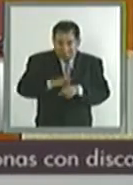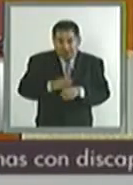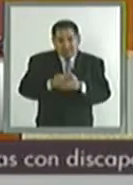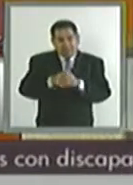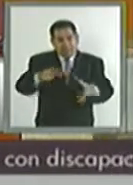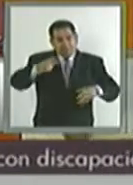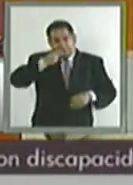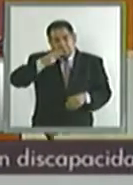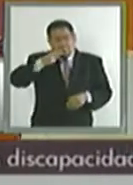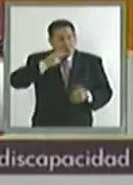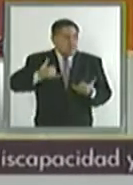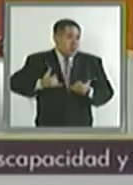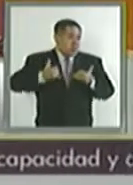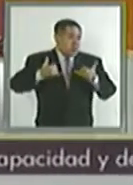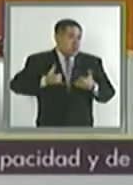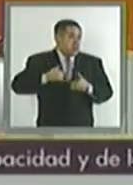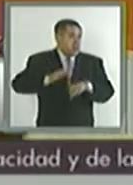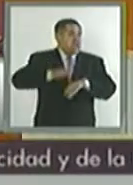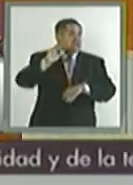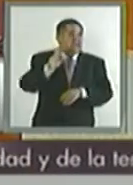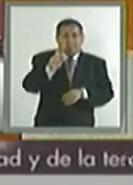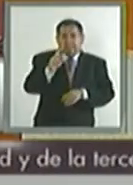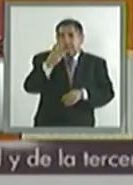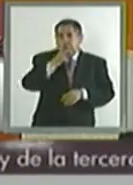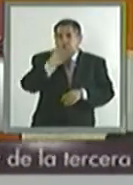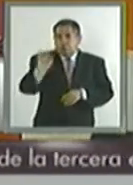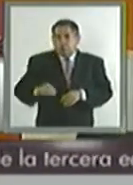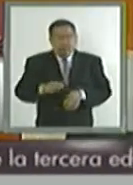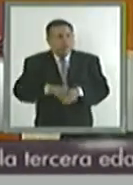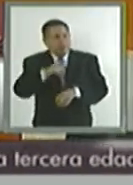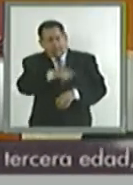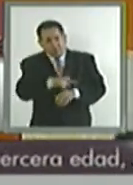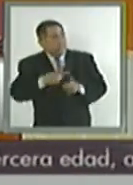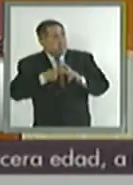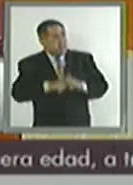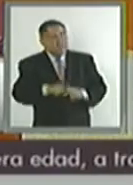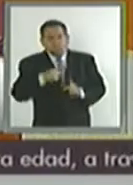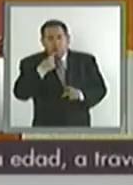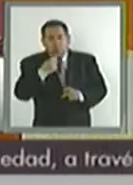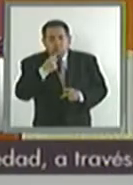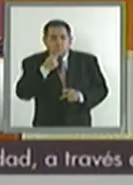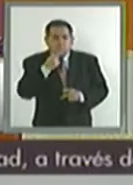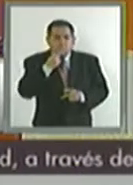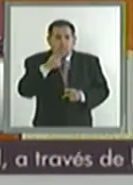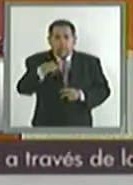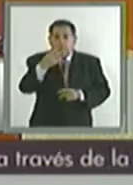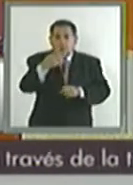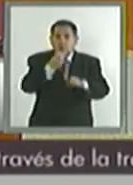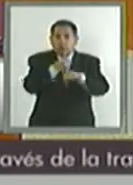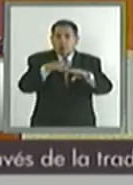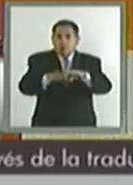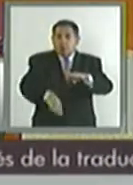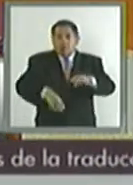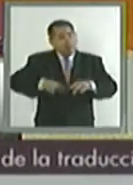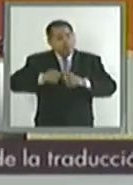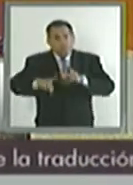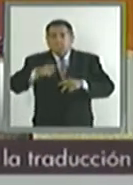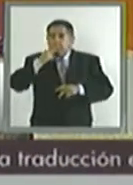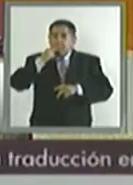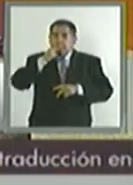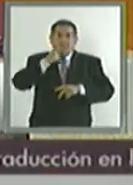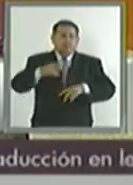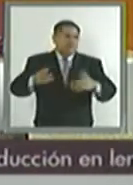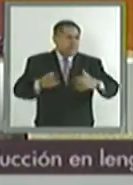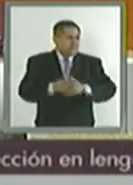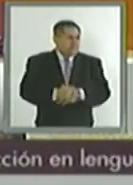en 33% y la mayoría inició el consumo antes de los 14 años.